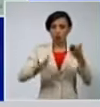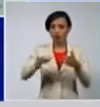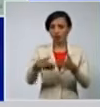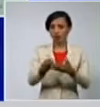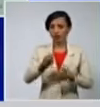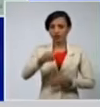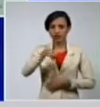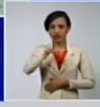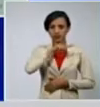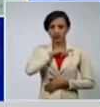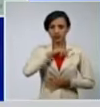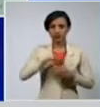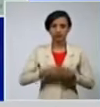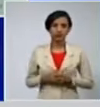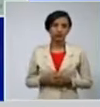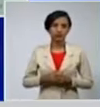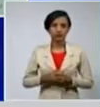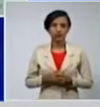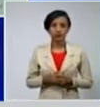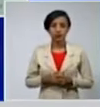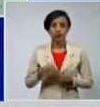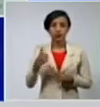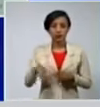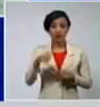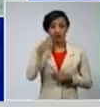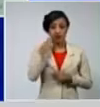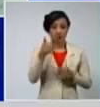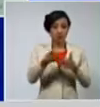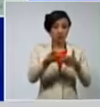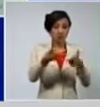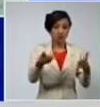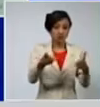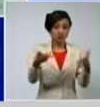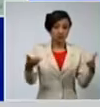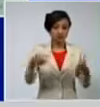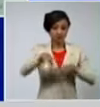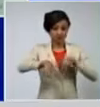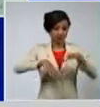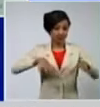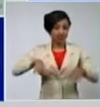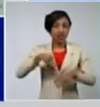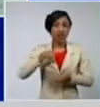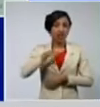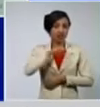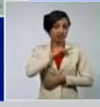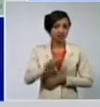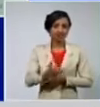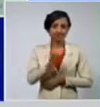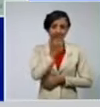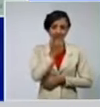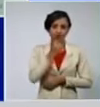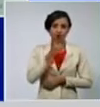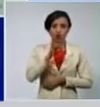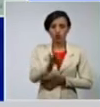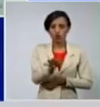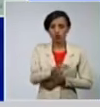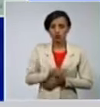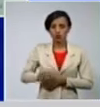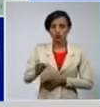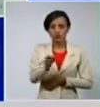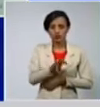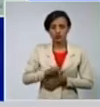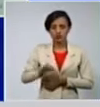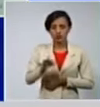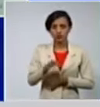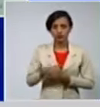todas formas, una dispersión que afecta en el día de ayer a 8 de sus 13 municipios.